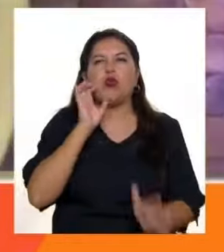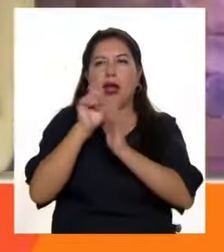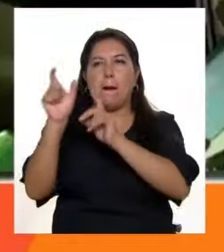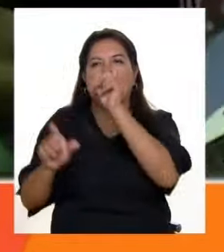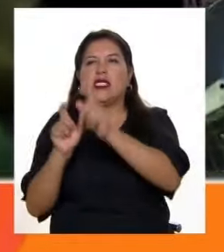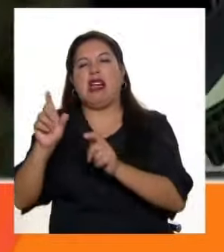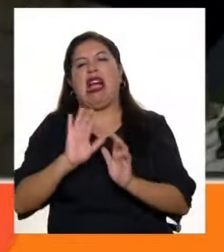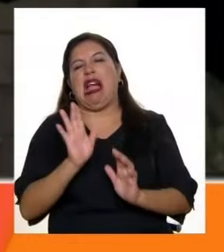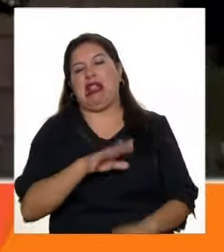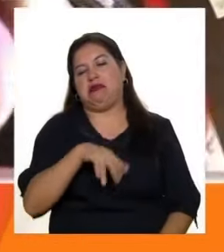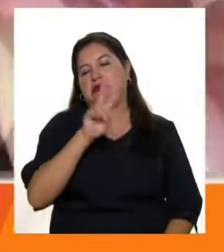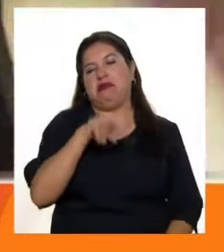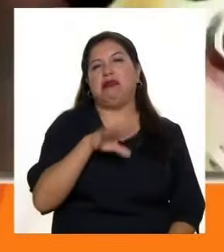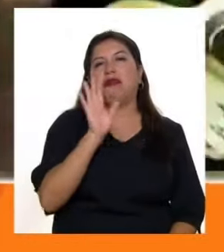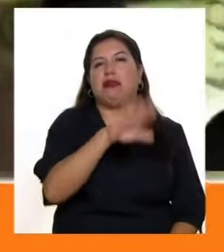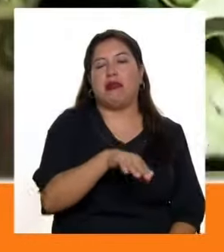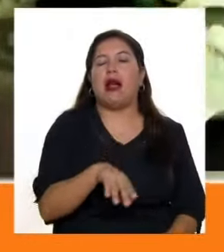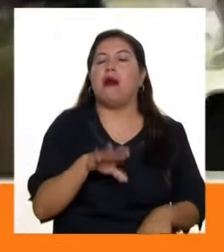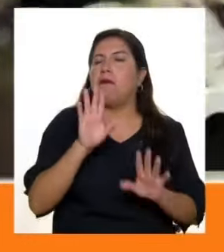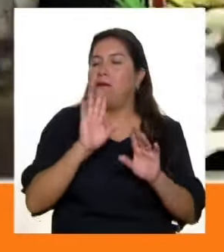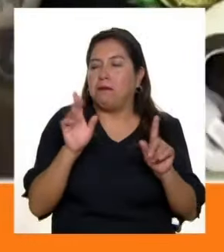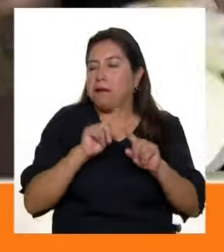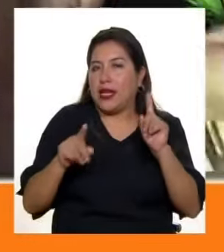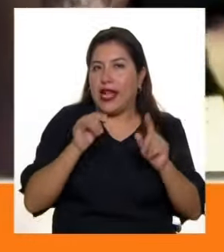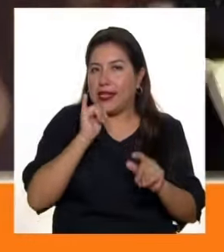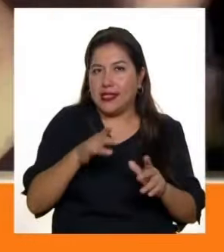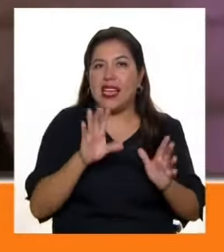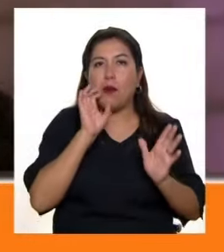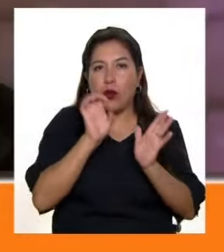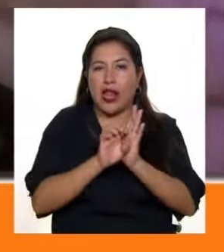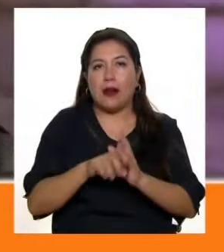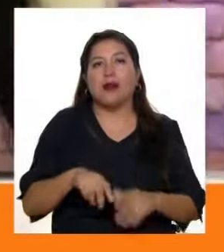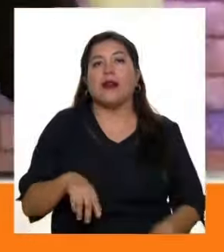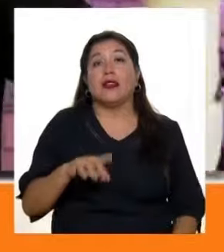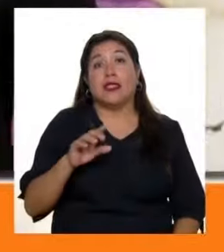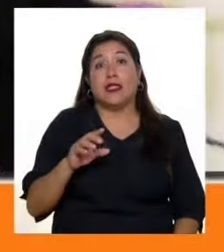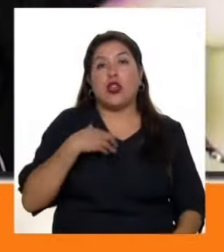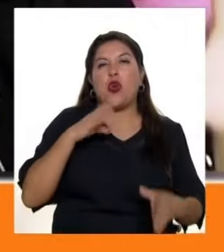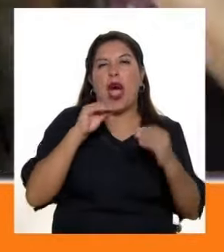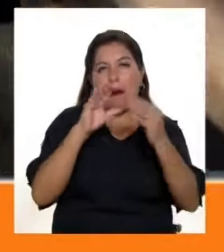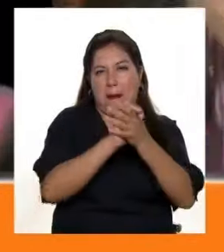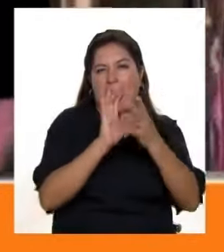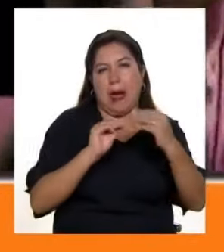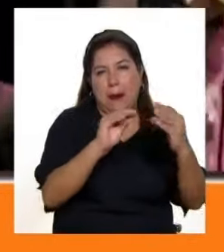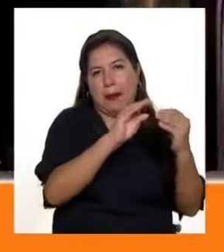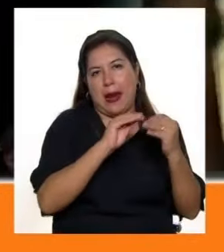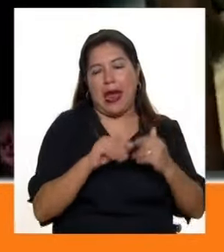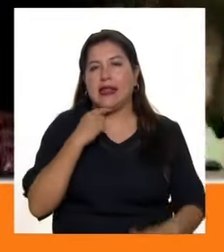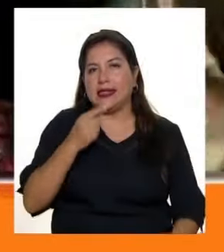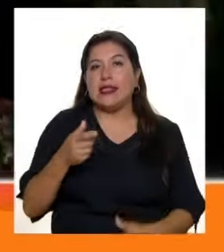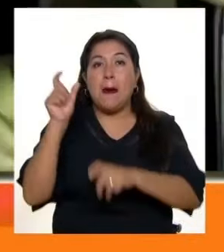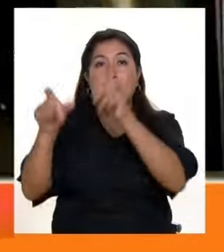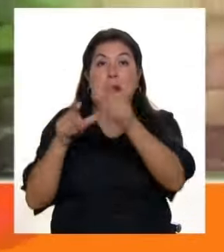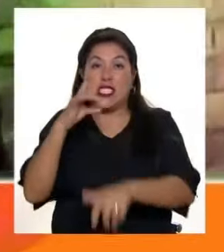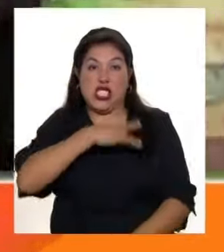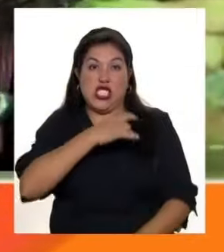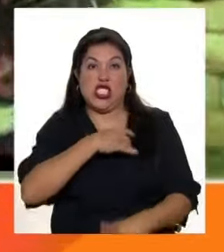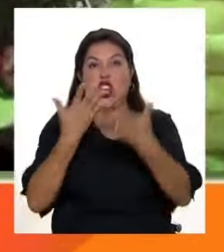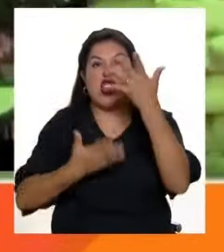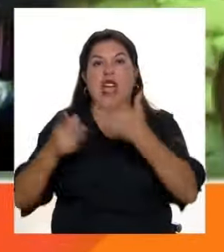conversando ya con mis amigas, con Susan, con Milena, con Damaris, es como que la primera va a chocar, porque es gente que no te conoce